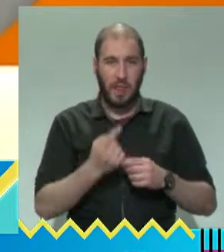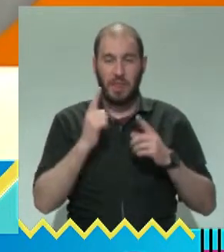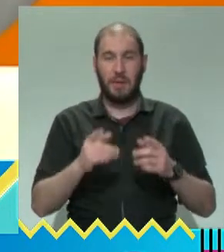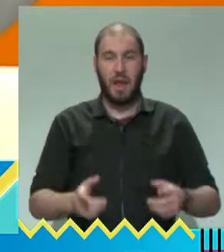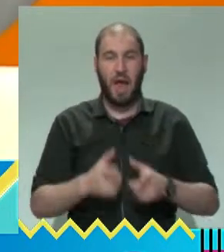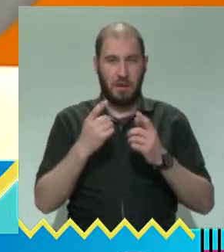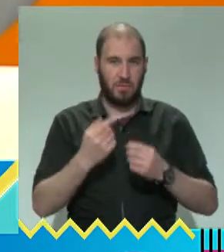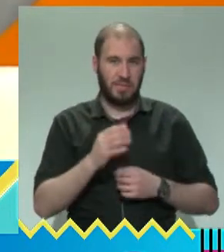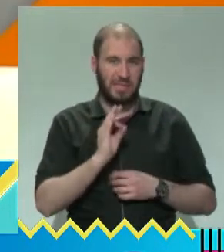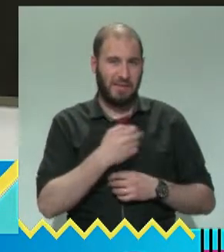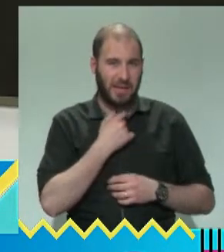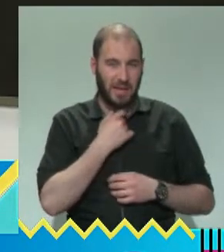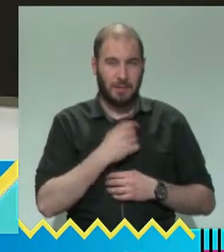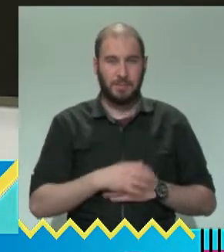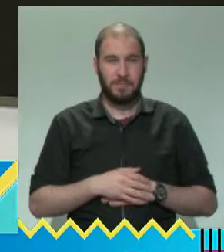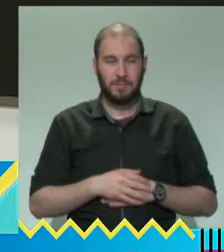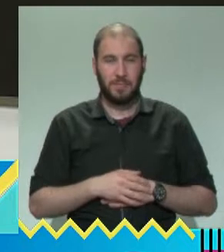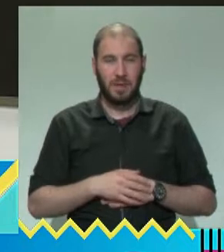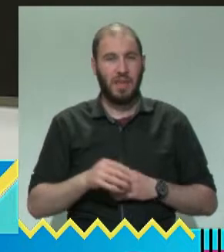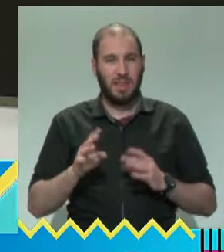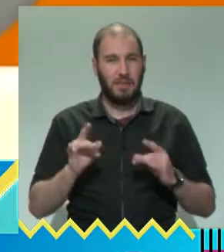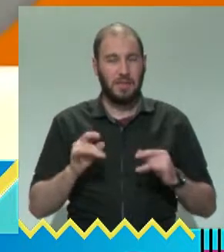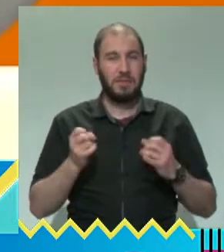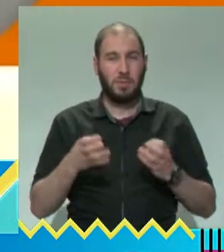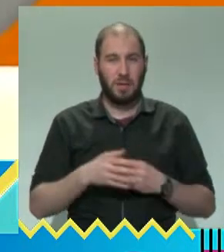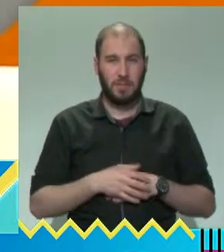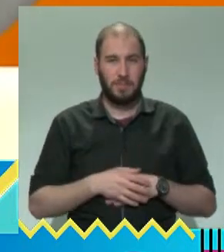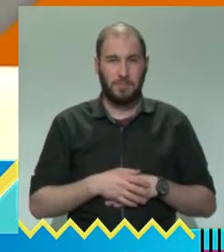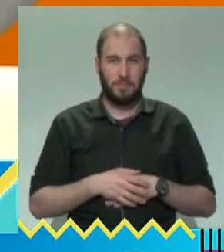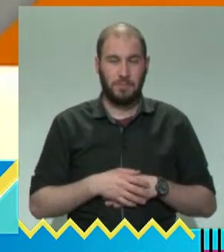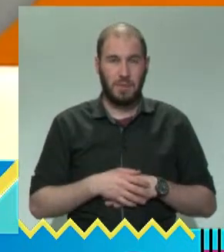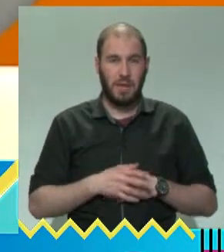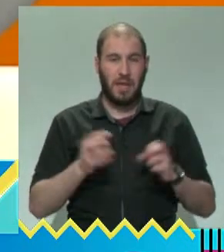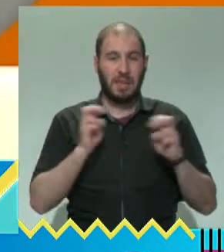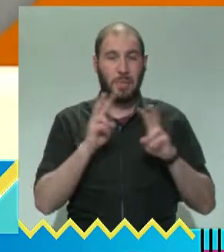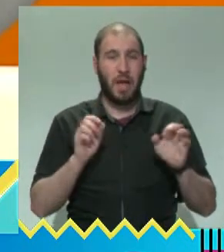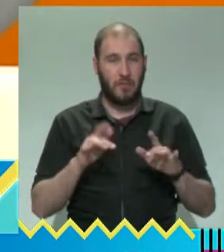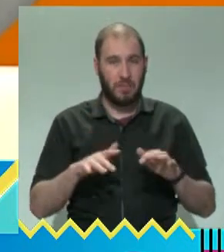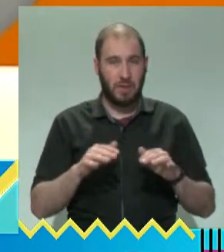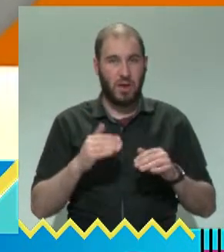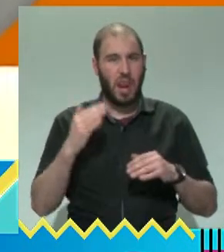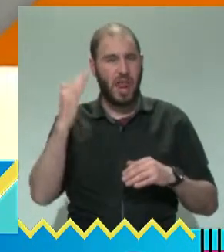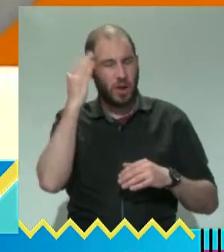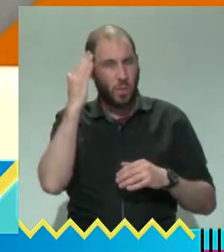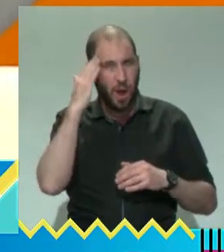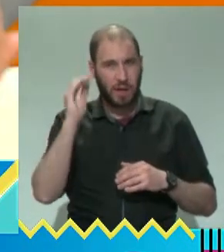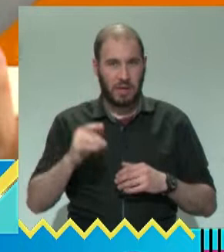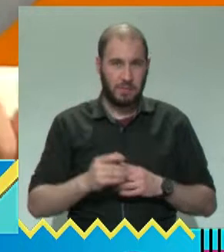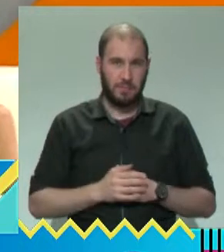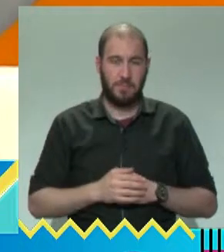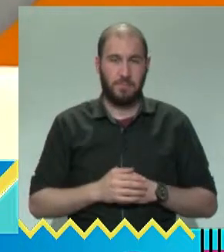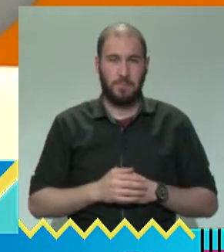Lo que se quiere saber. Entonces es complejo porque a nivel informático tiene un lenguaje, nos